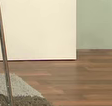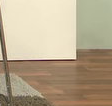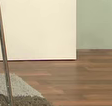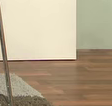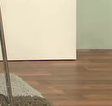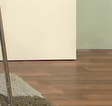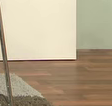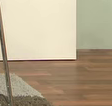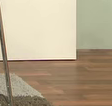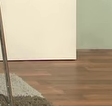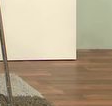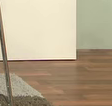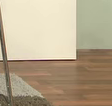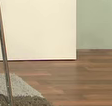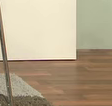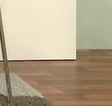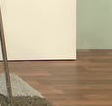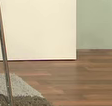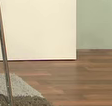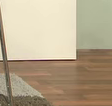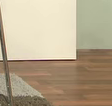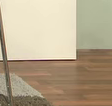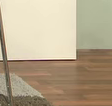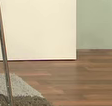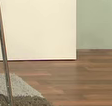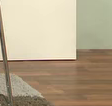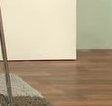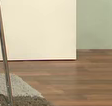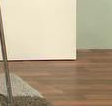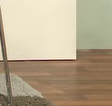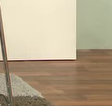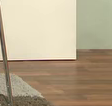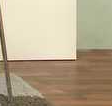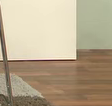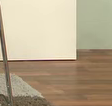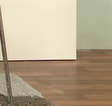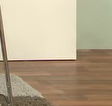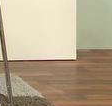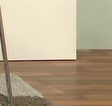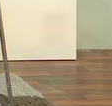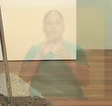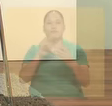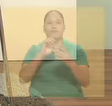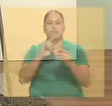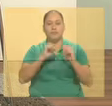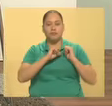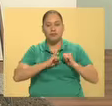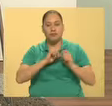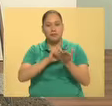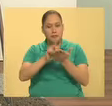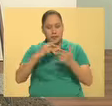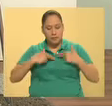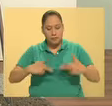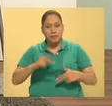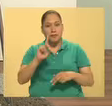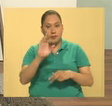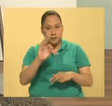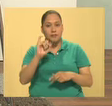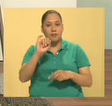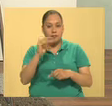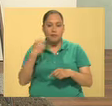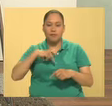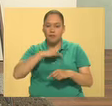estás con nosotros el día de hoy. Y como decía Juan Ramón, vamos a hablar acerca de las atribuciones de la Comisión de los Derechos Humanos del Distrito Federal. Sí, hay